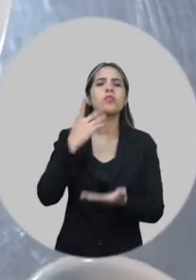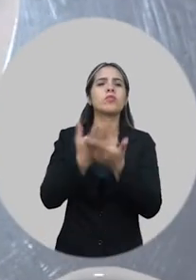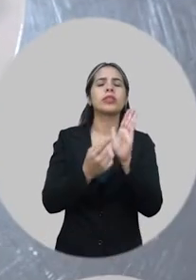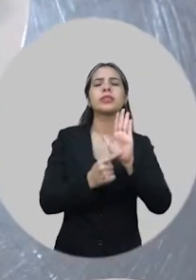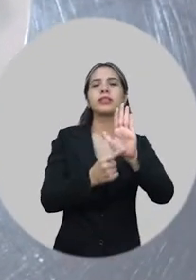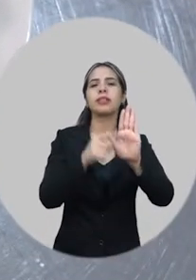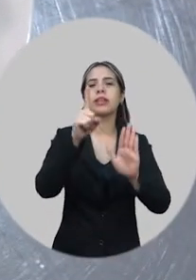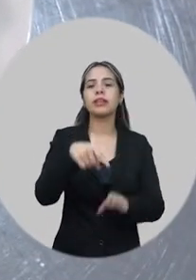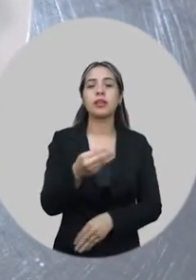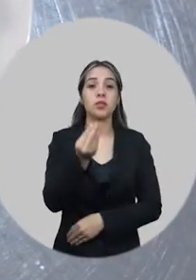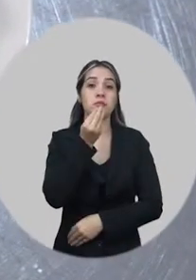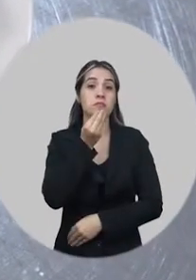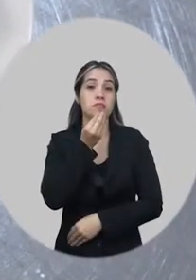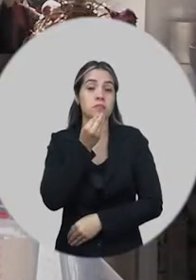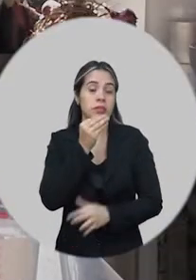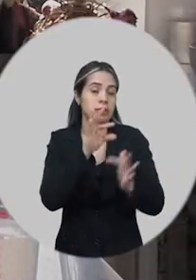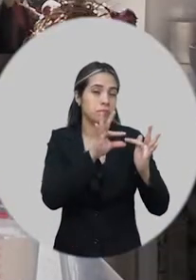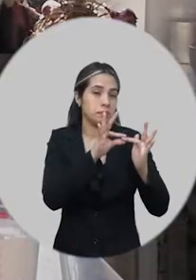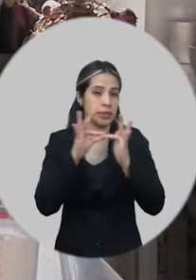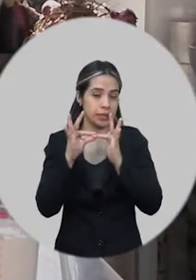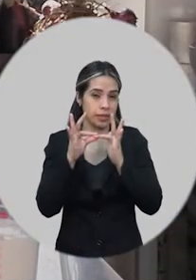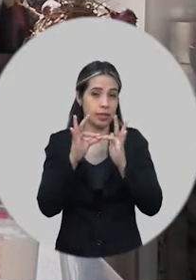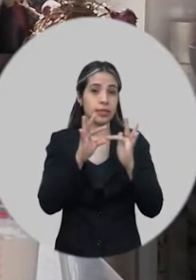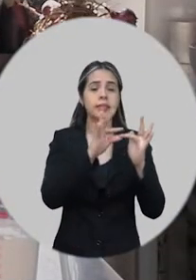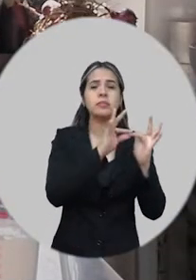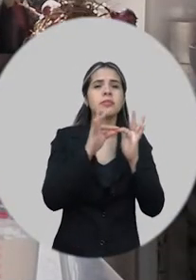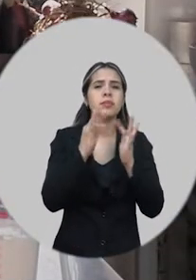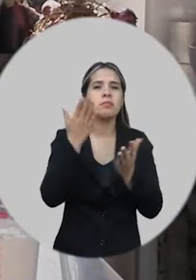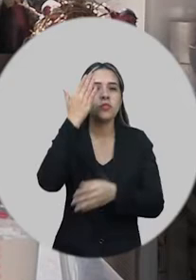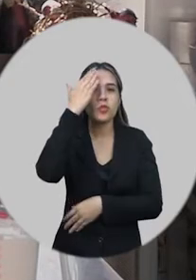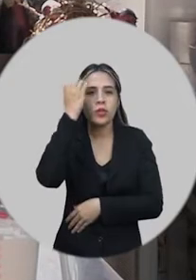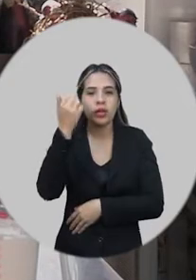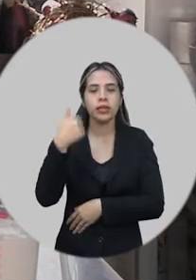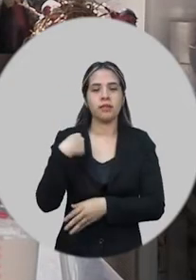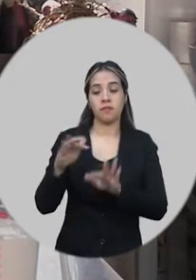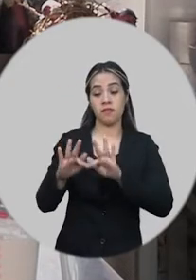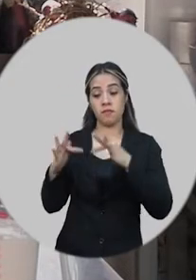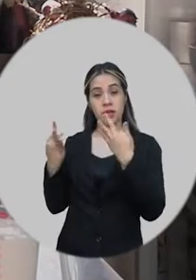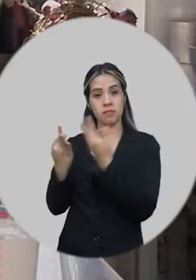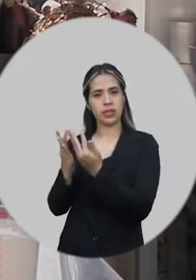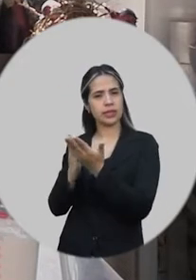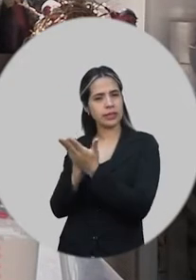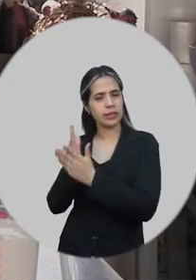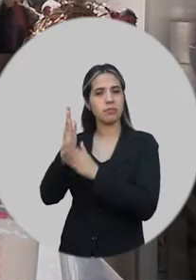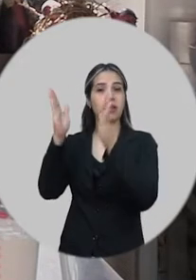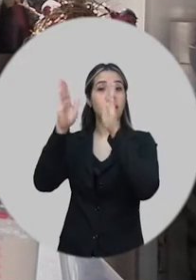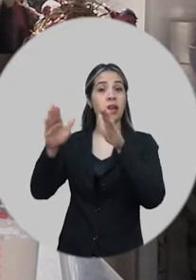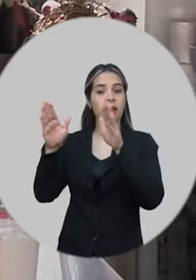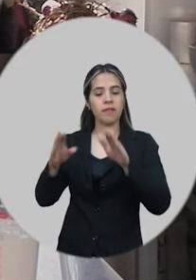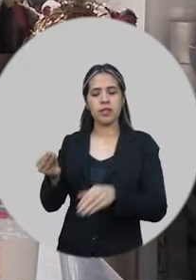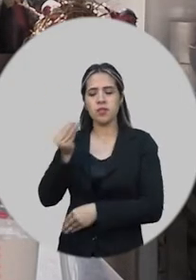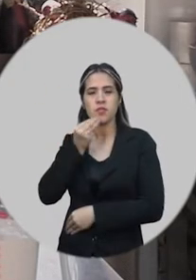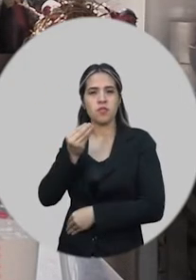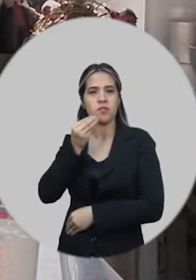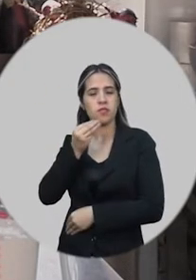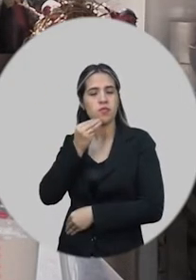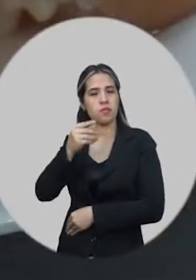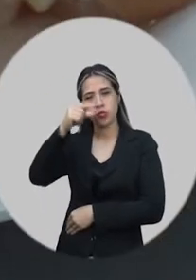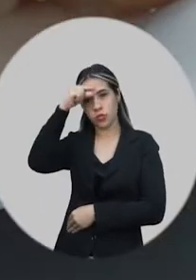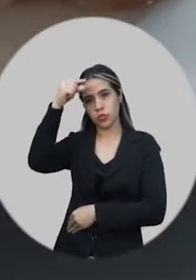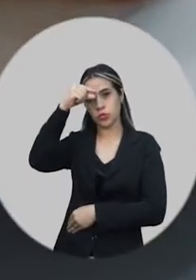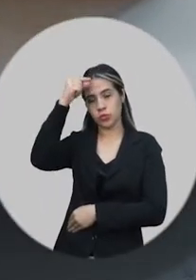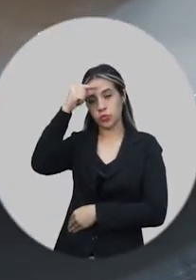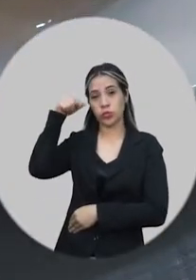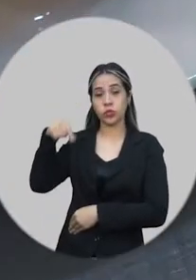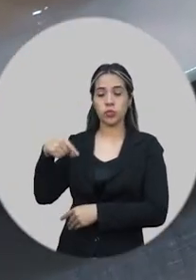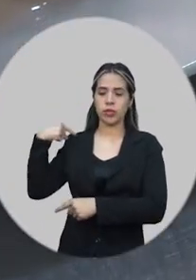especial, una comida que siempre la compartimos en familia el día de la Navidad. Es una receta que viene